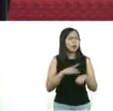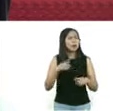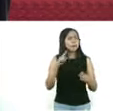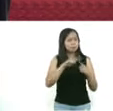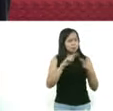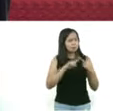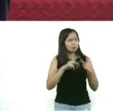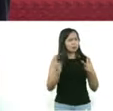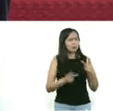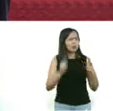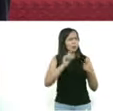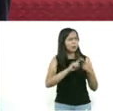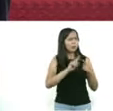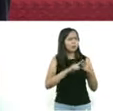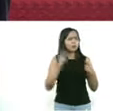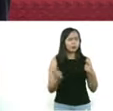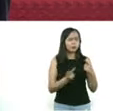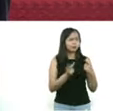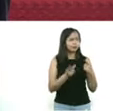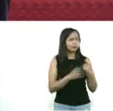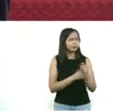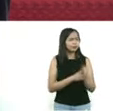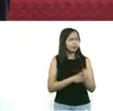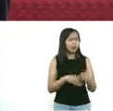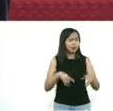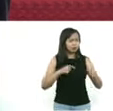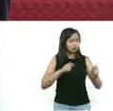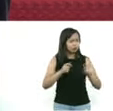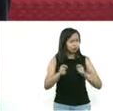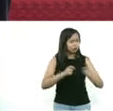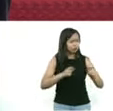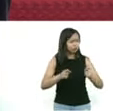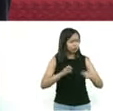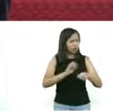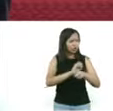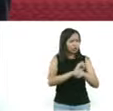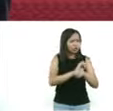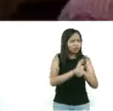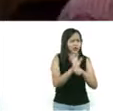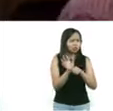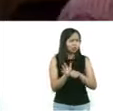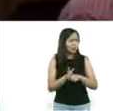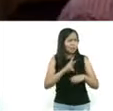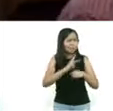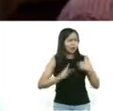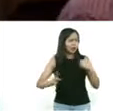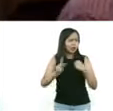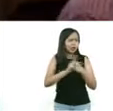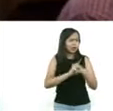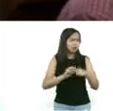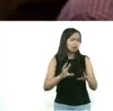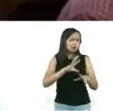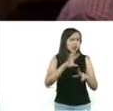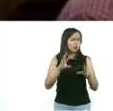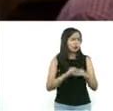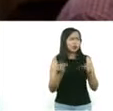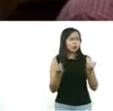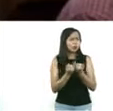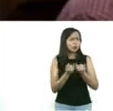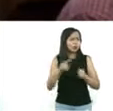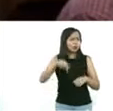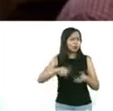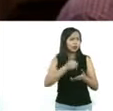pregunta es, después del control de la pandemia del COVID-19 en todo el país y en la Ciudad de México, se ha